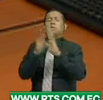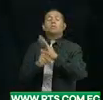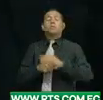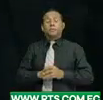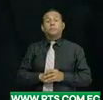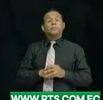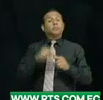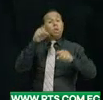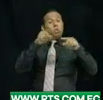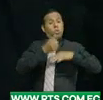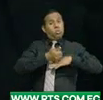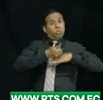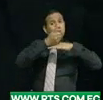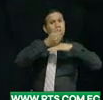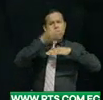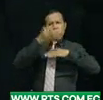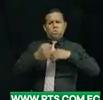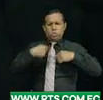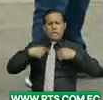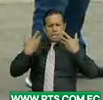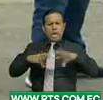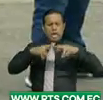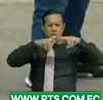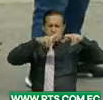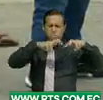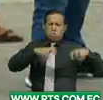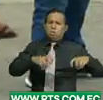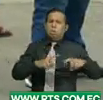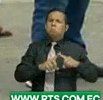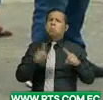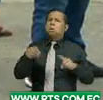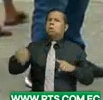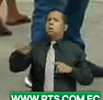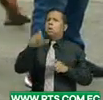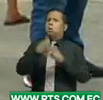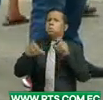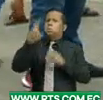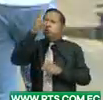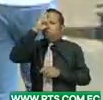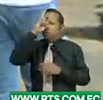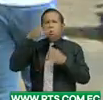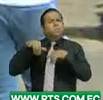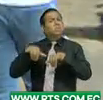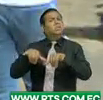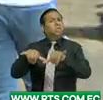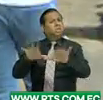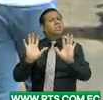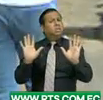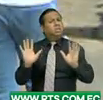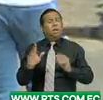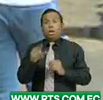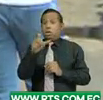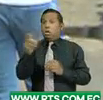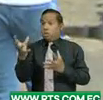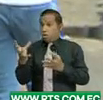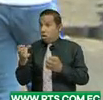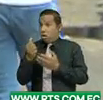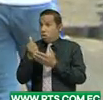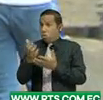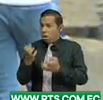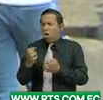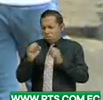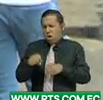que están investigando, los tramitadores continúan a la casa de quienes pretenden obtener un documento por la vía más